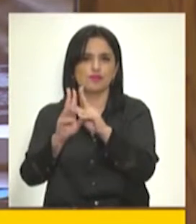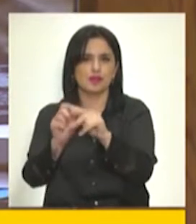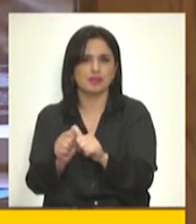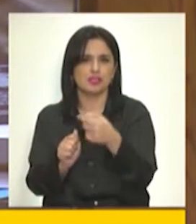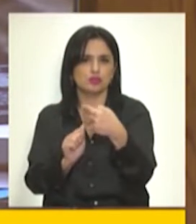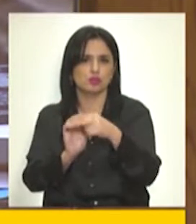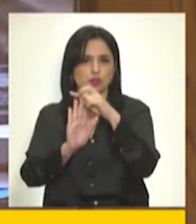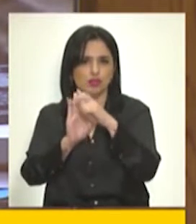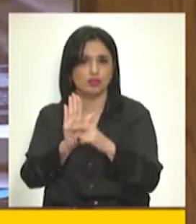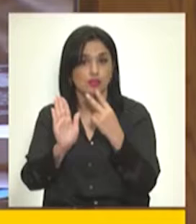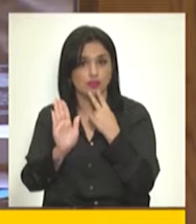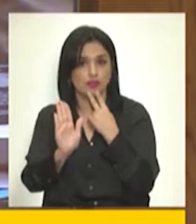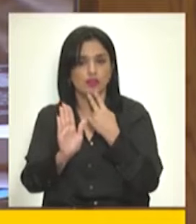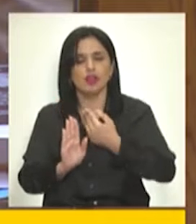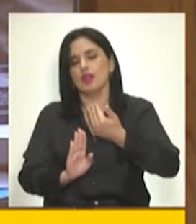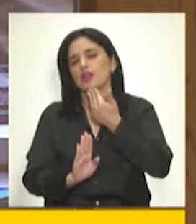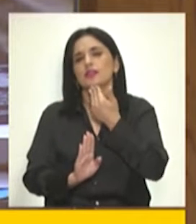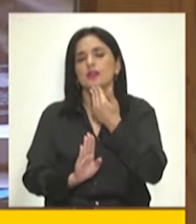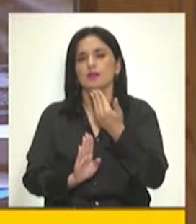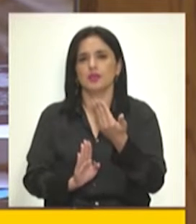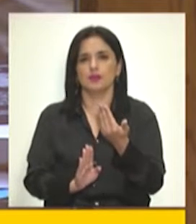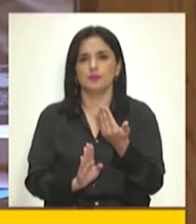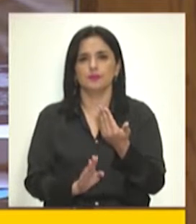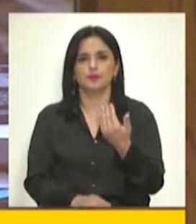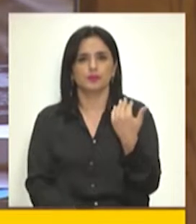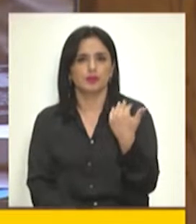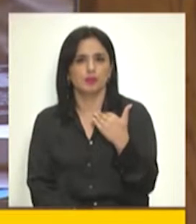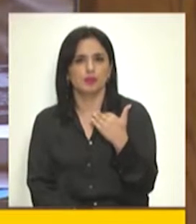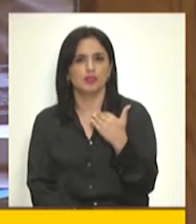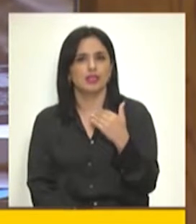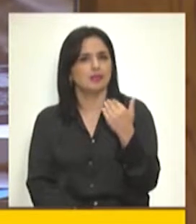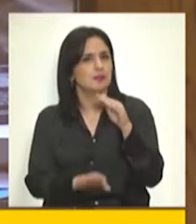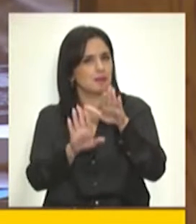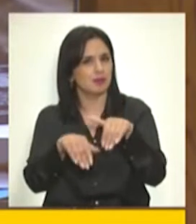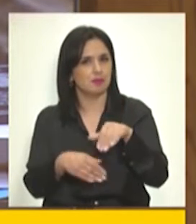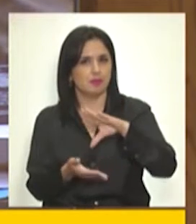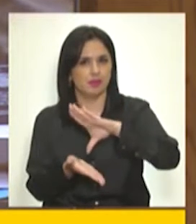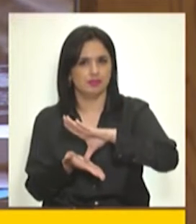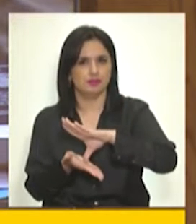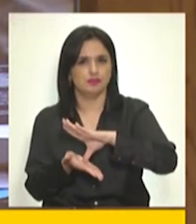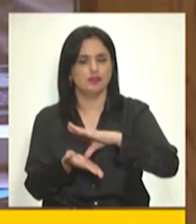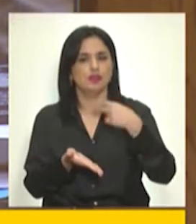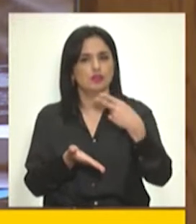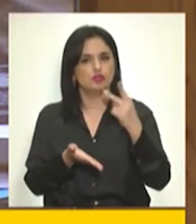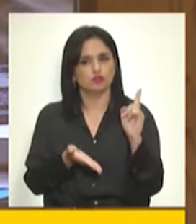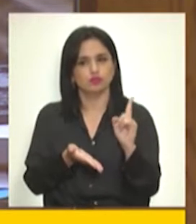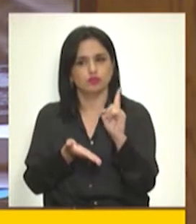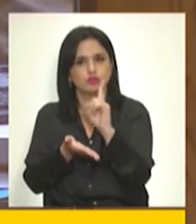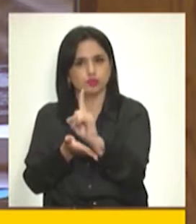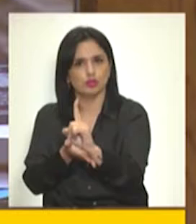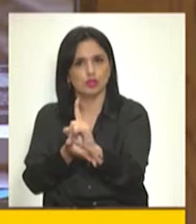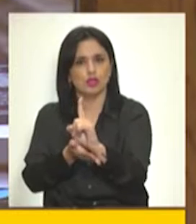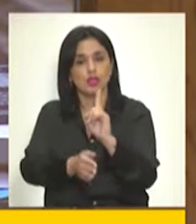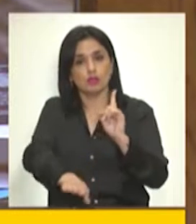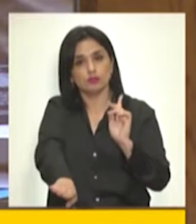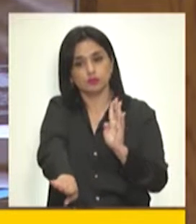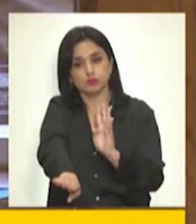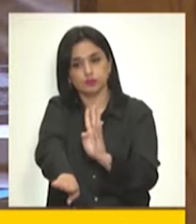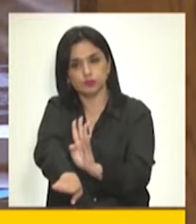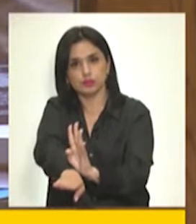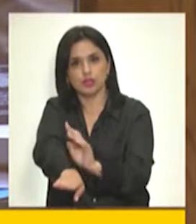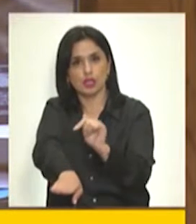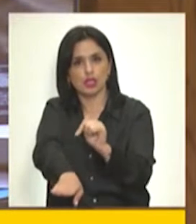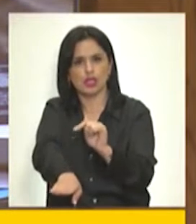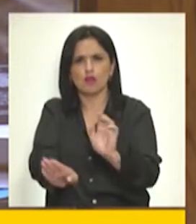sino de una manera esencial y fundamental para el propio país fue su presencia en esos territorios donde no hay fronteras